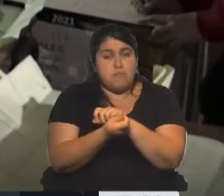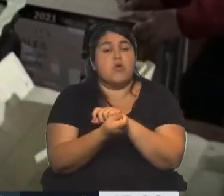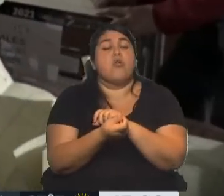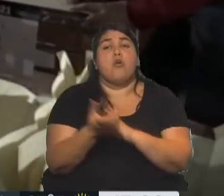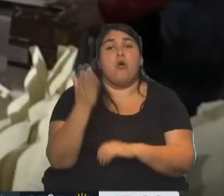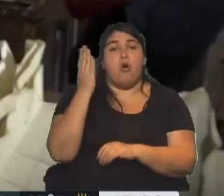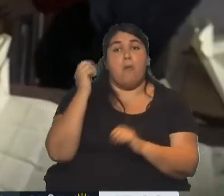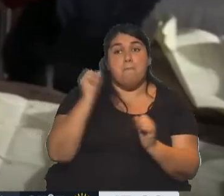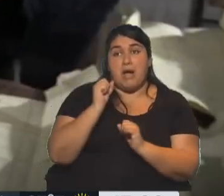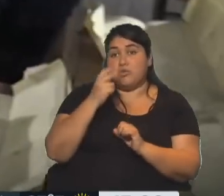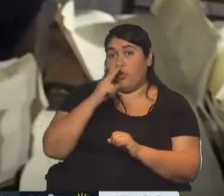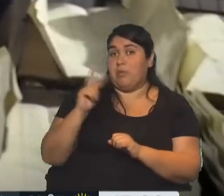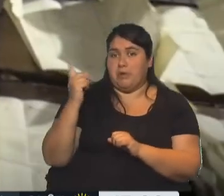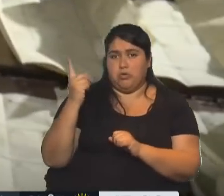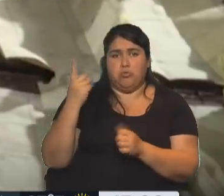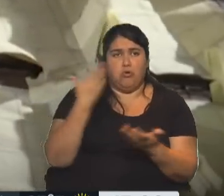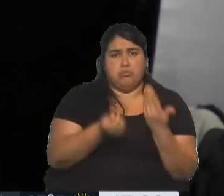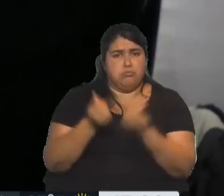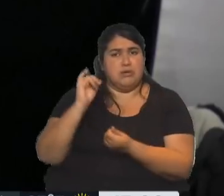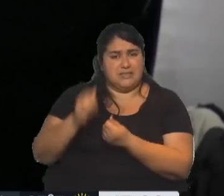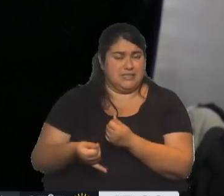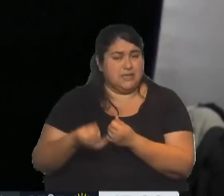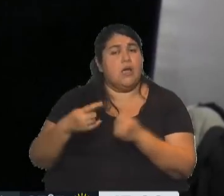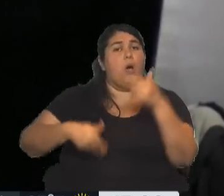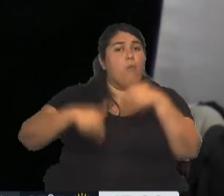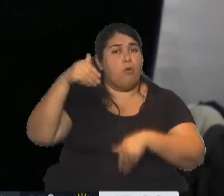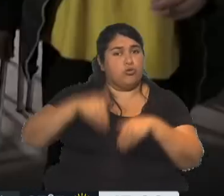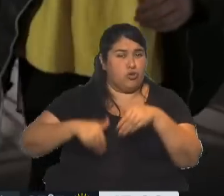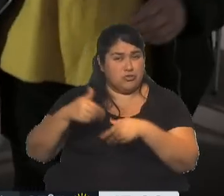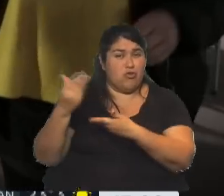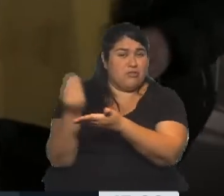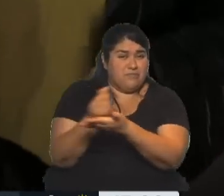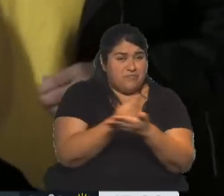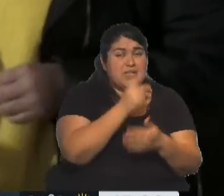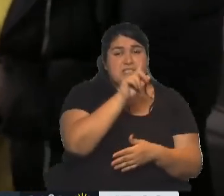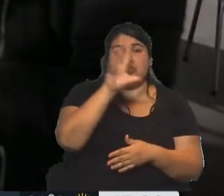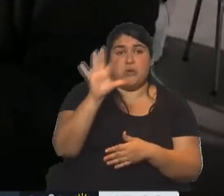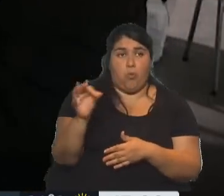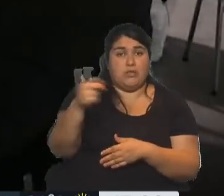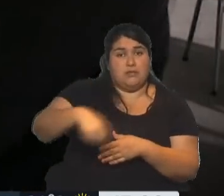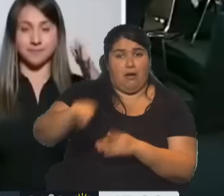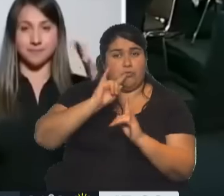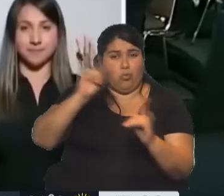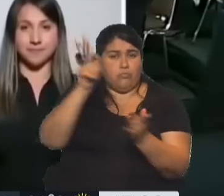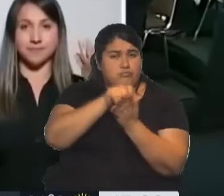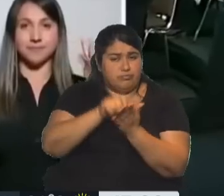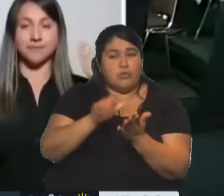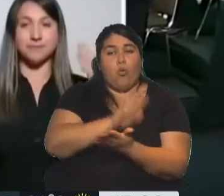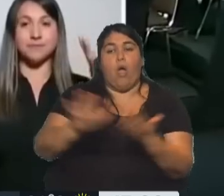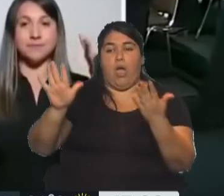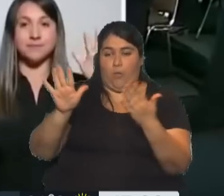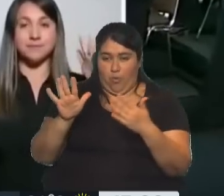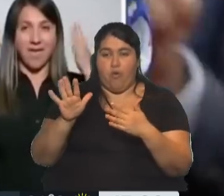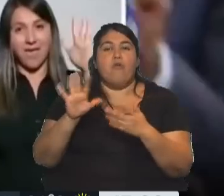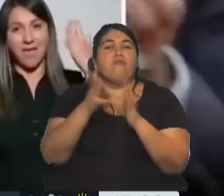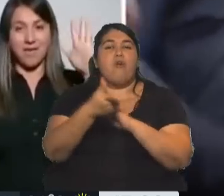de 2021, cuando la ciudadanía votó a los 155 representantes que redactarían la nueva Carta Magna y que contaba con una